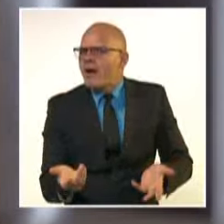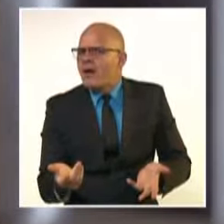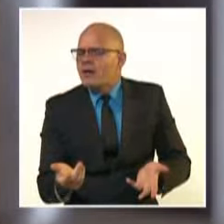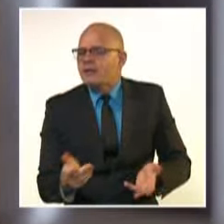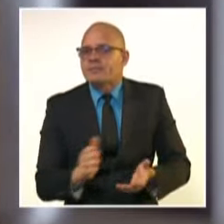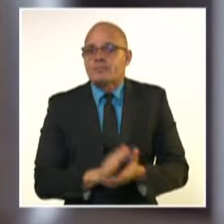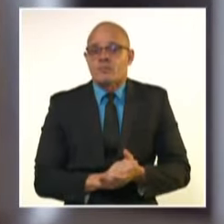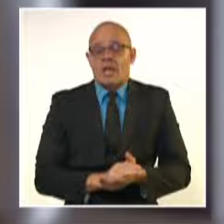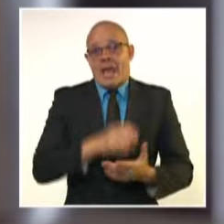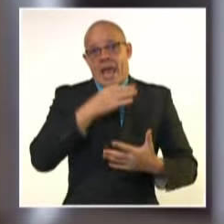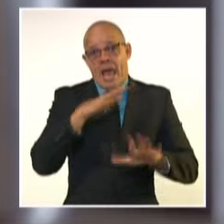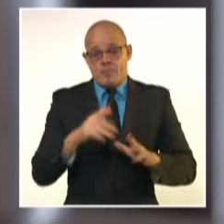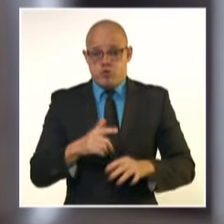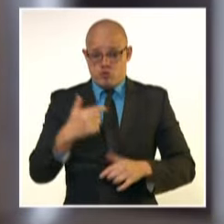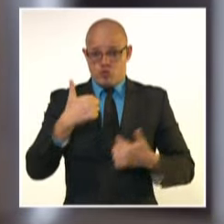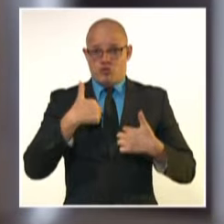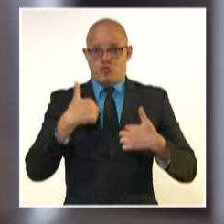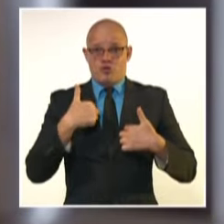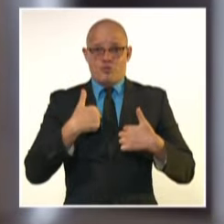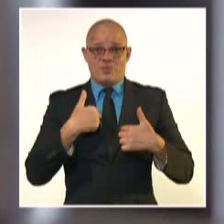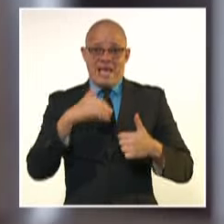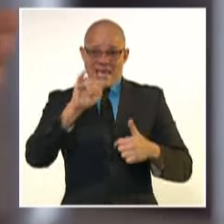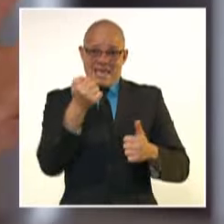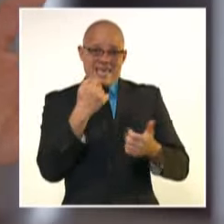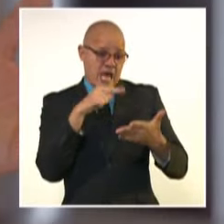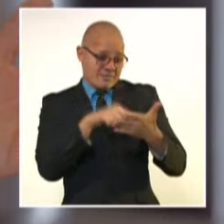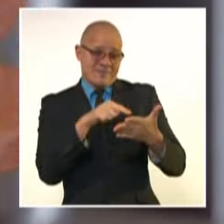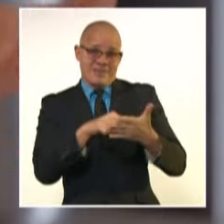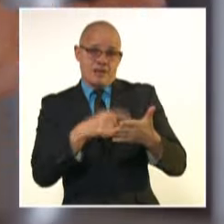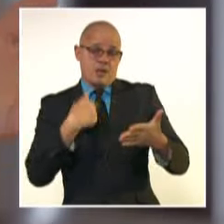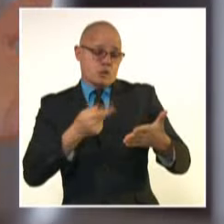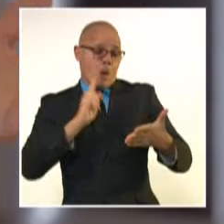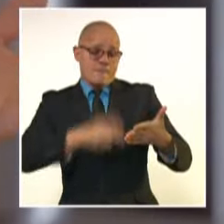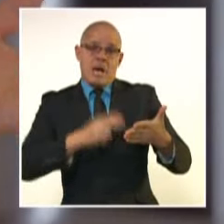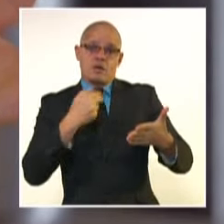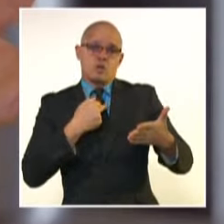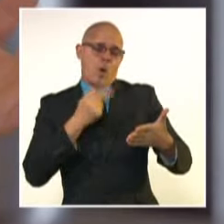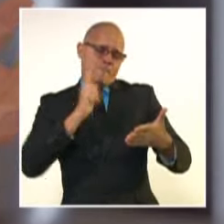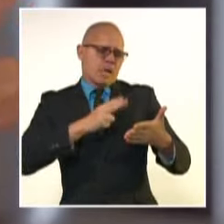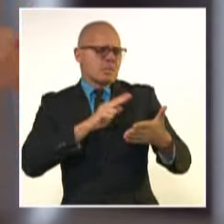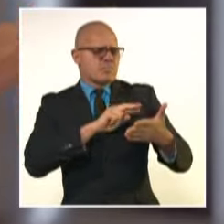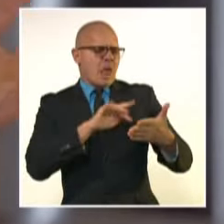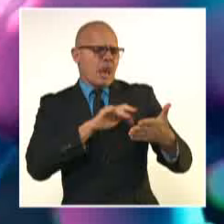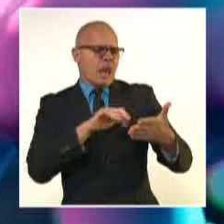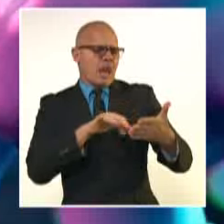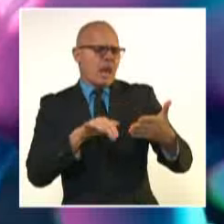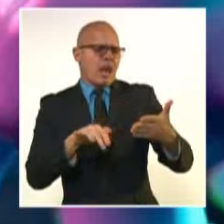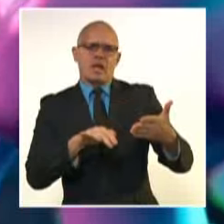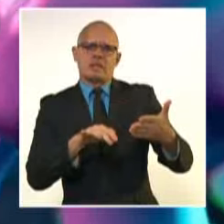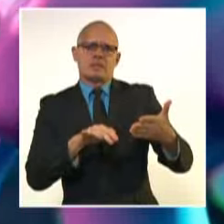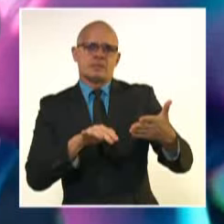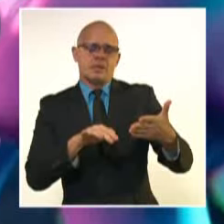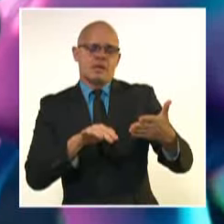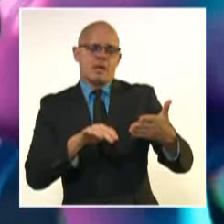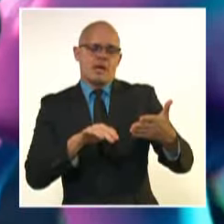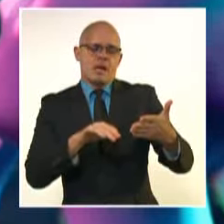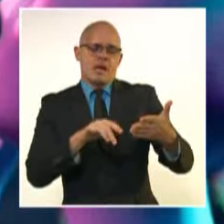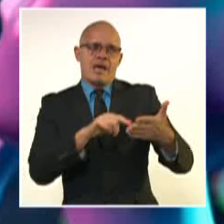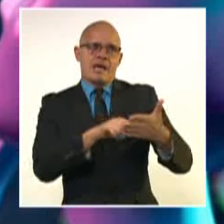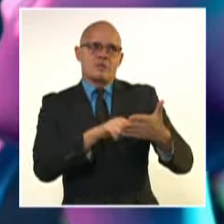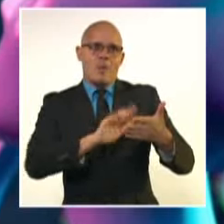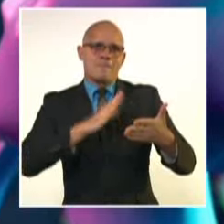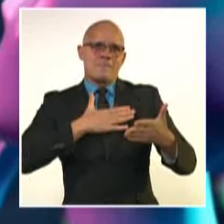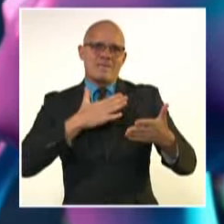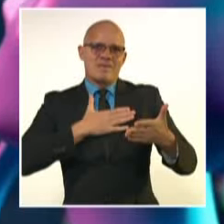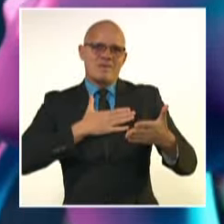entonces tienes propiedad intelectual de ese prompteo, de esos prompts, No sé. ¿O tienes propiedad intelectual sobre